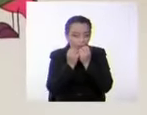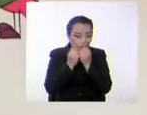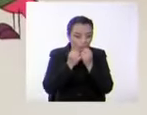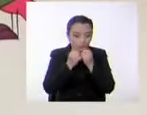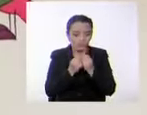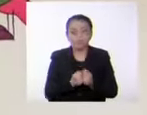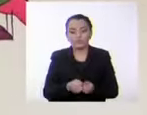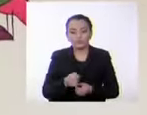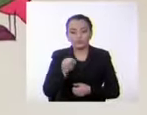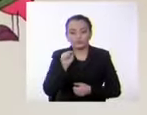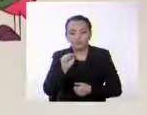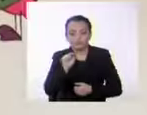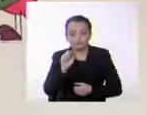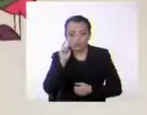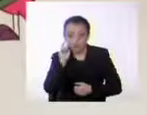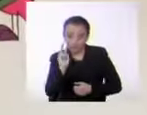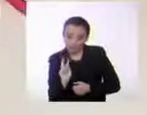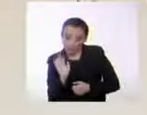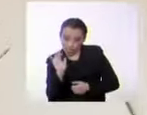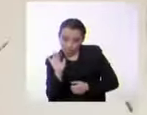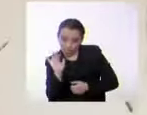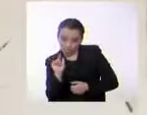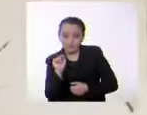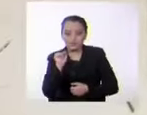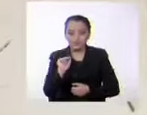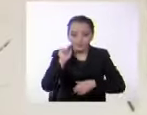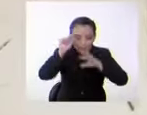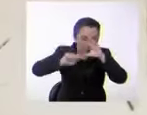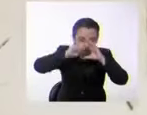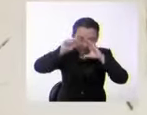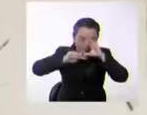Cuarto, cuando tu cornuda hembra llegue, la documentamos.